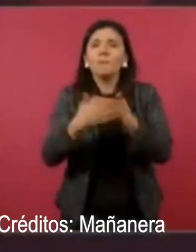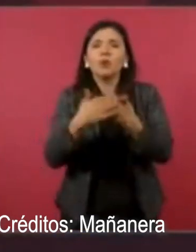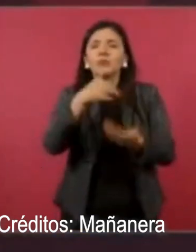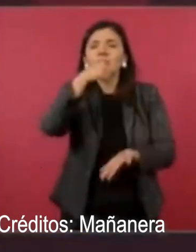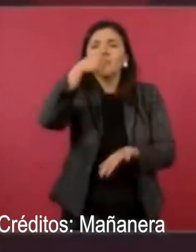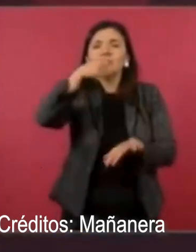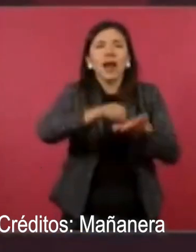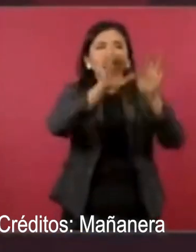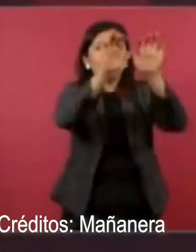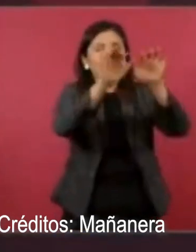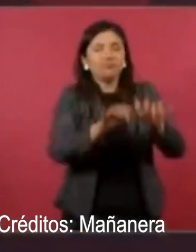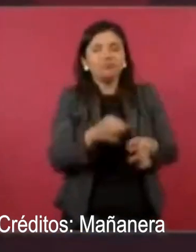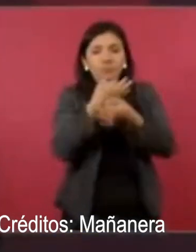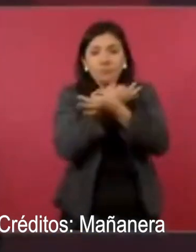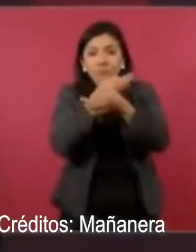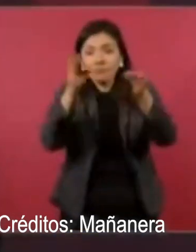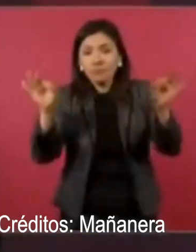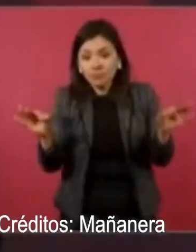carta y